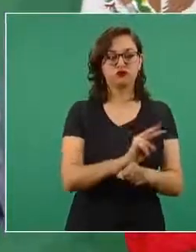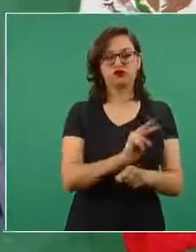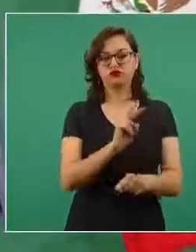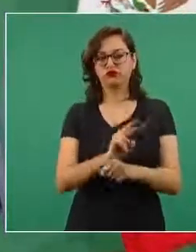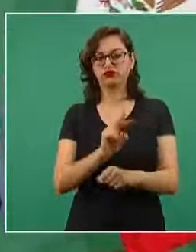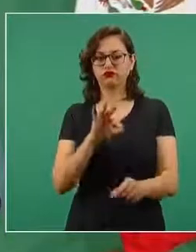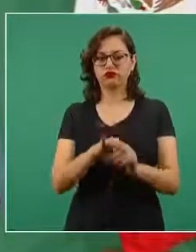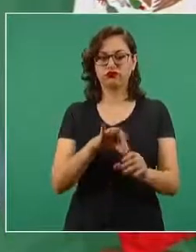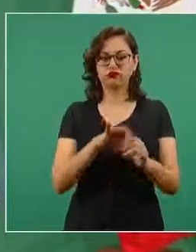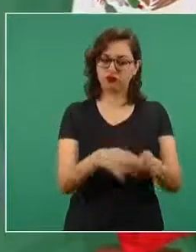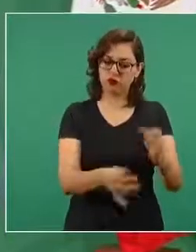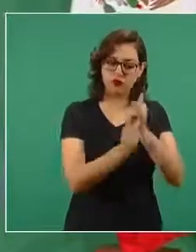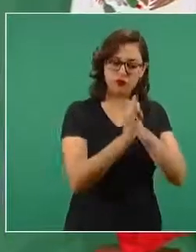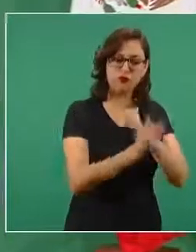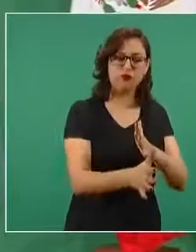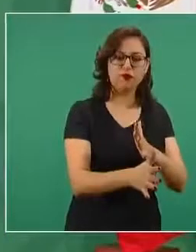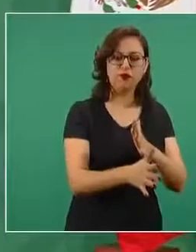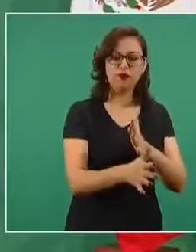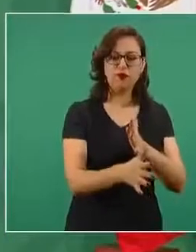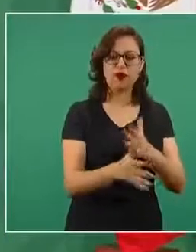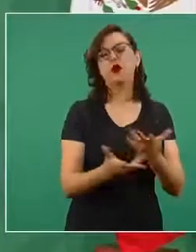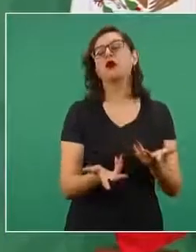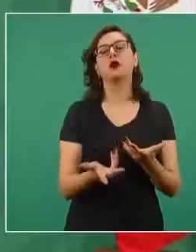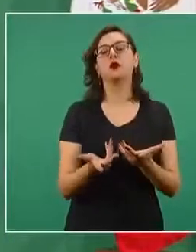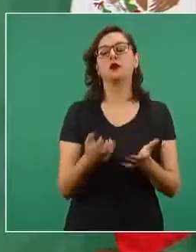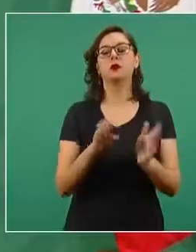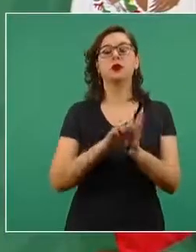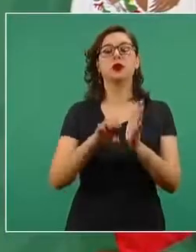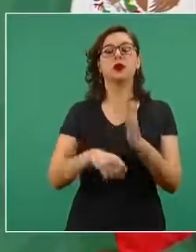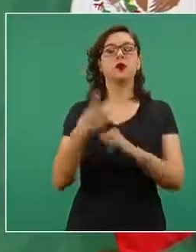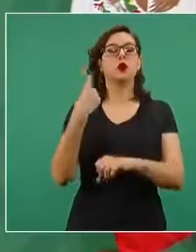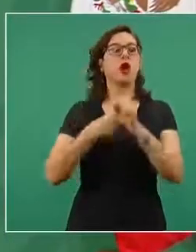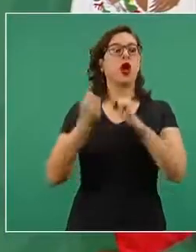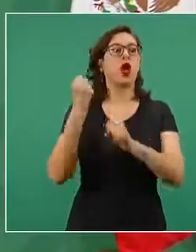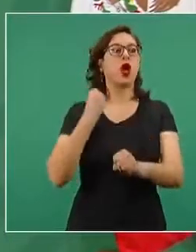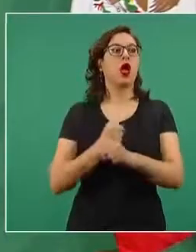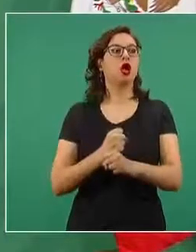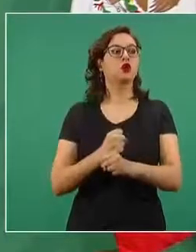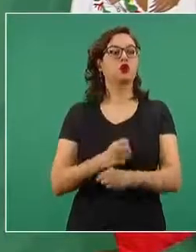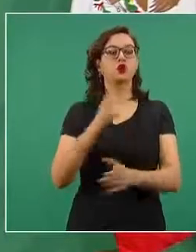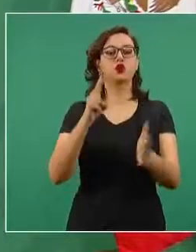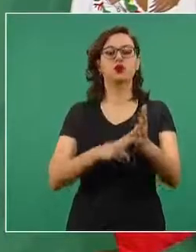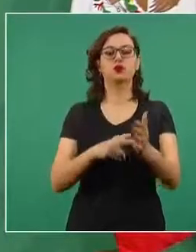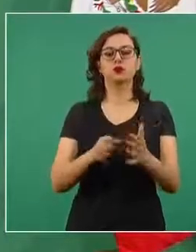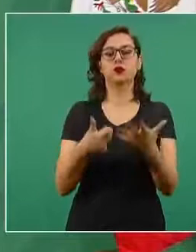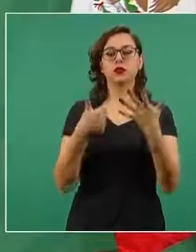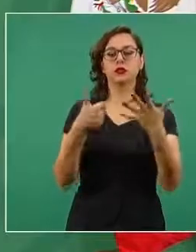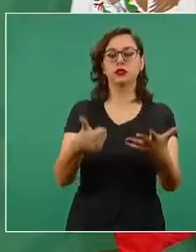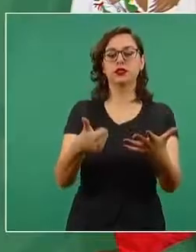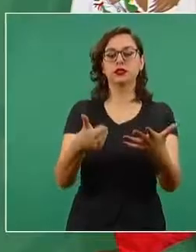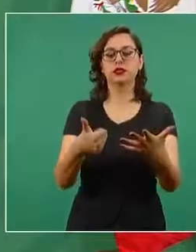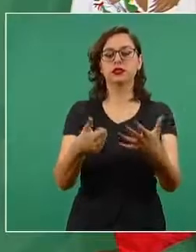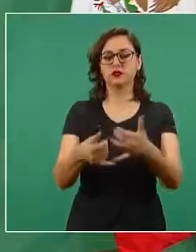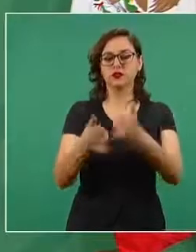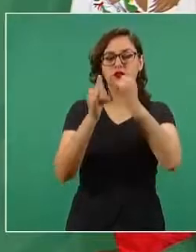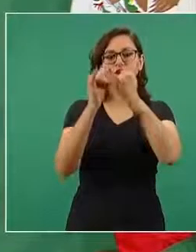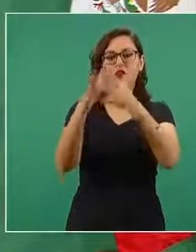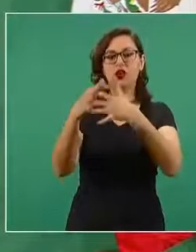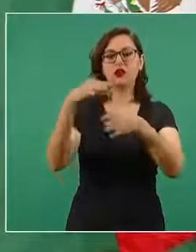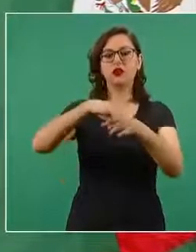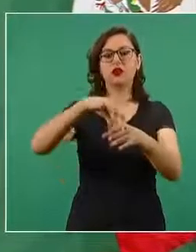en el fraude del 2006. Los secretarios del gobierno